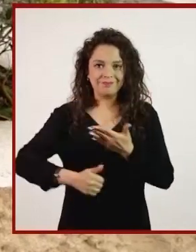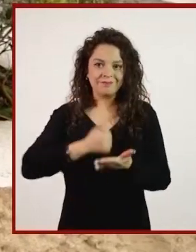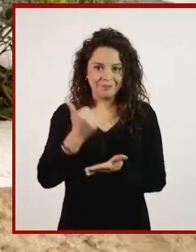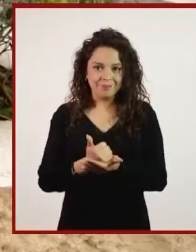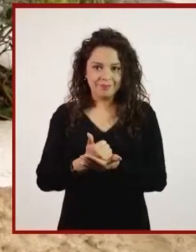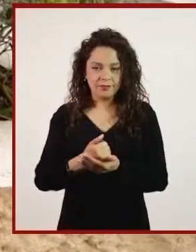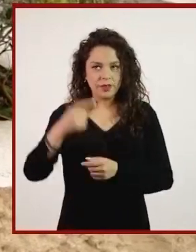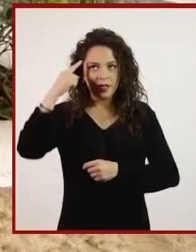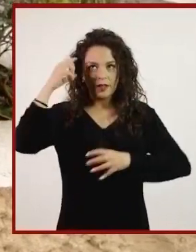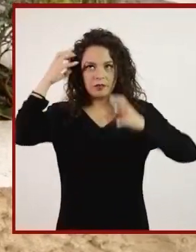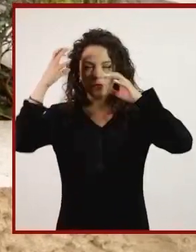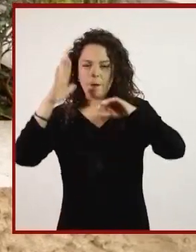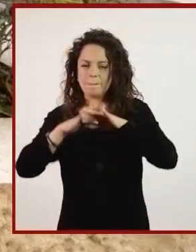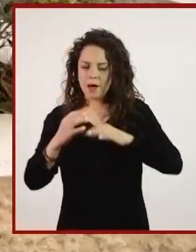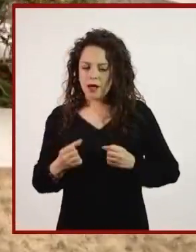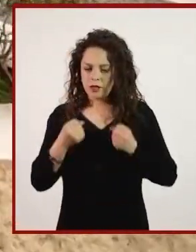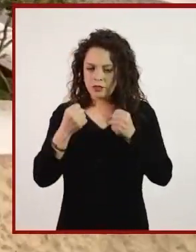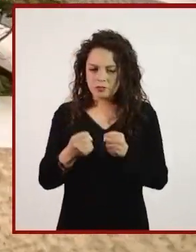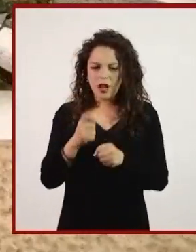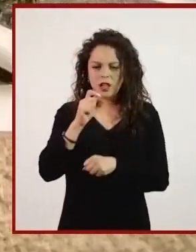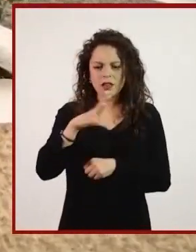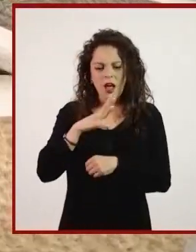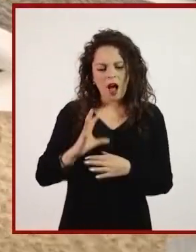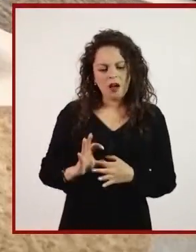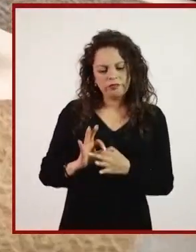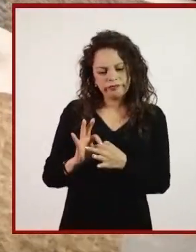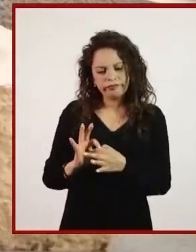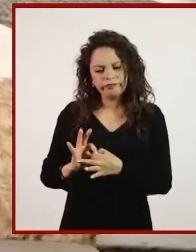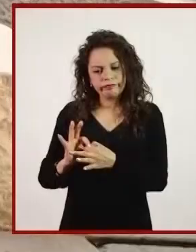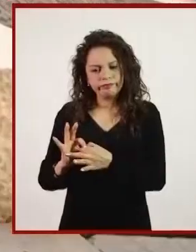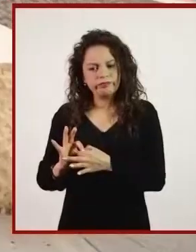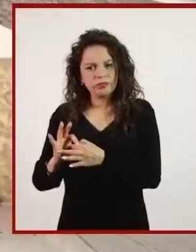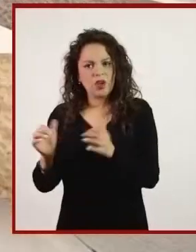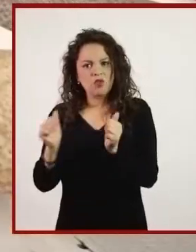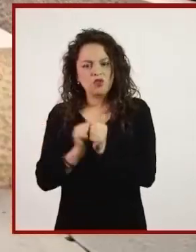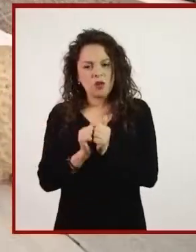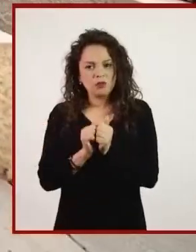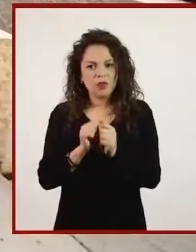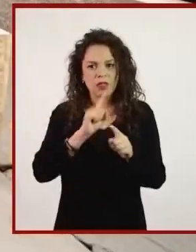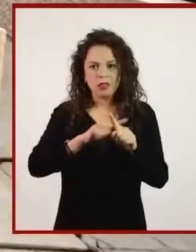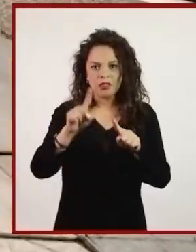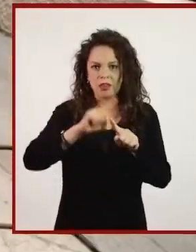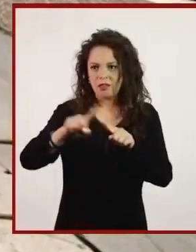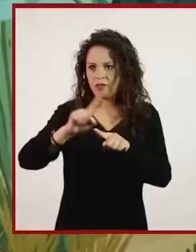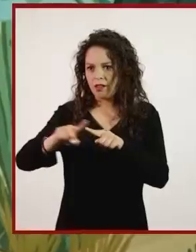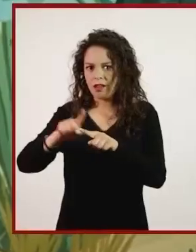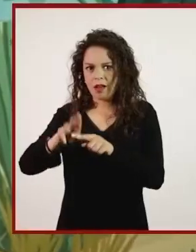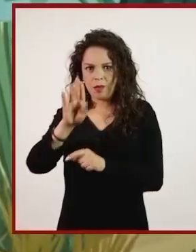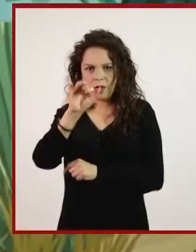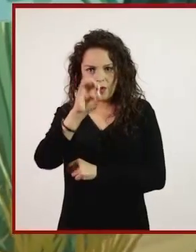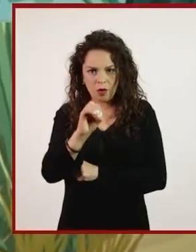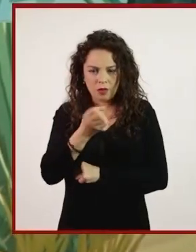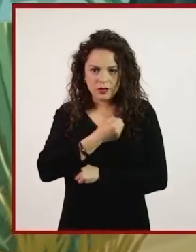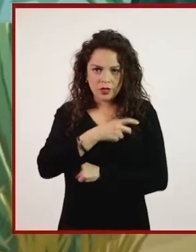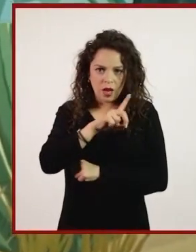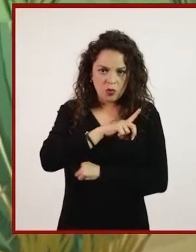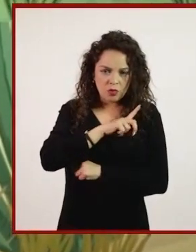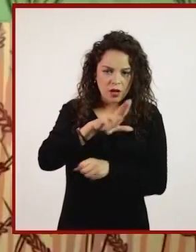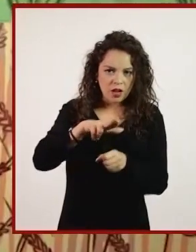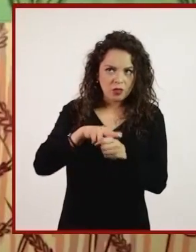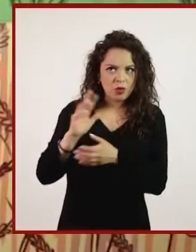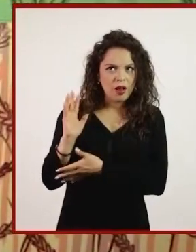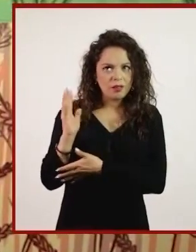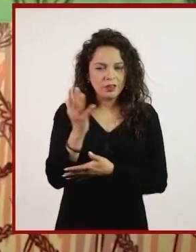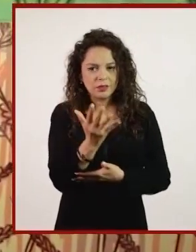al asumir la ciudadanía global. Fortalecimos nuestra conciencia sobre la estrecha relación que hay entre